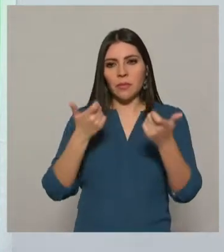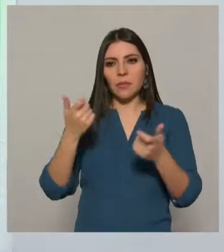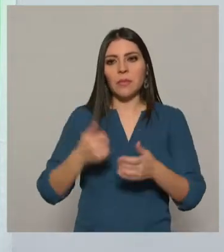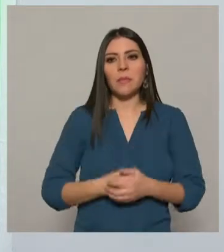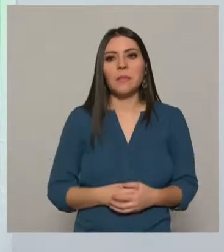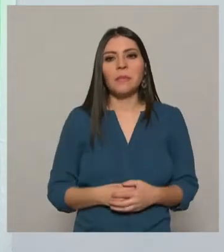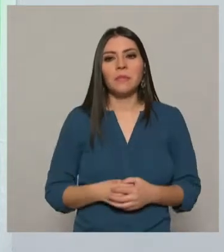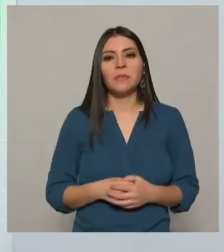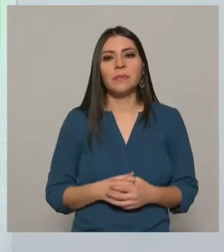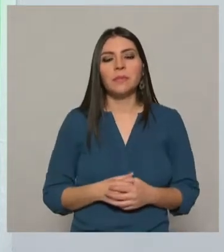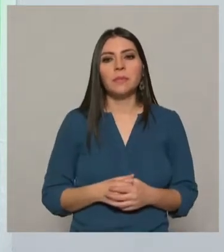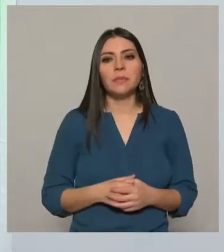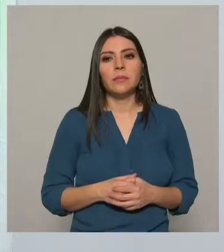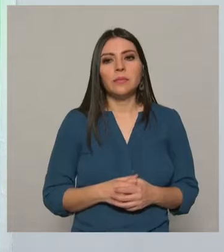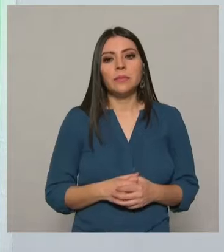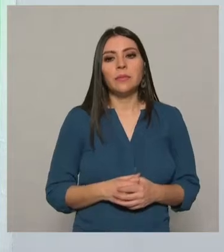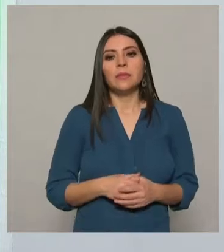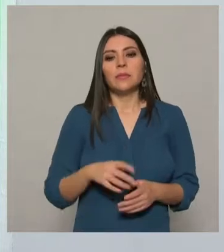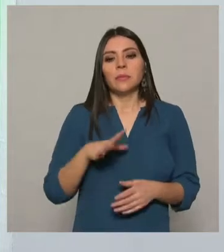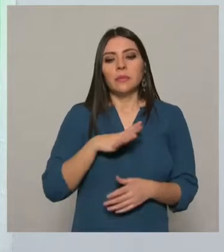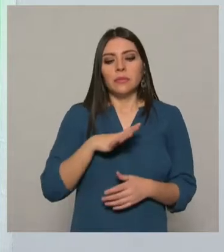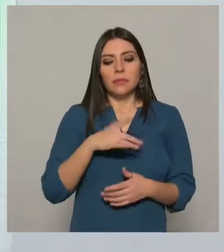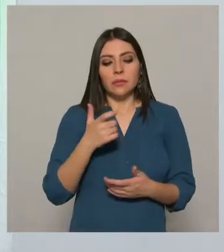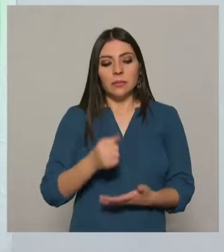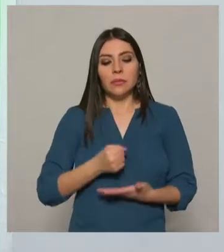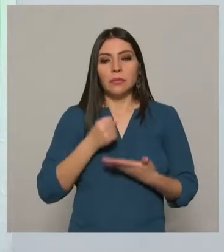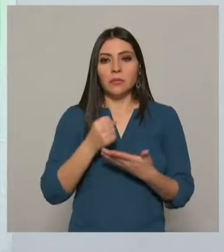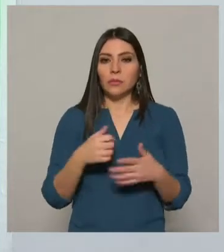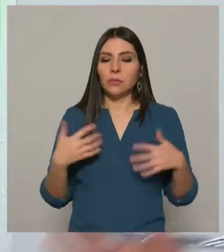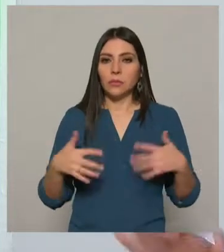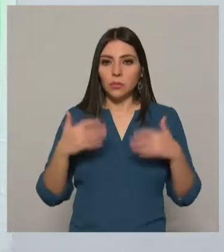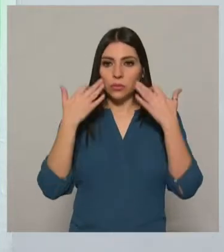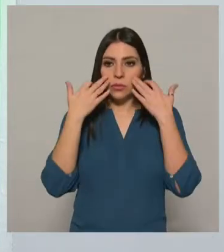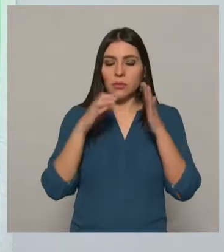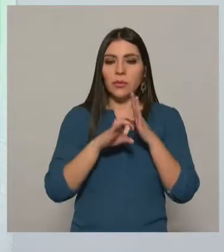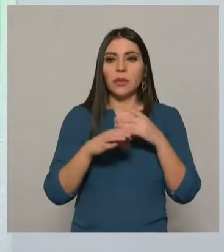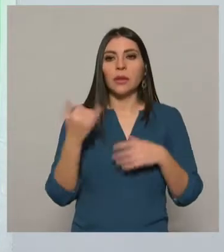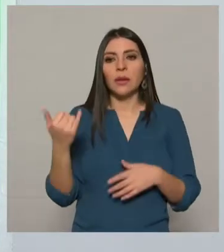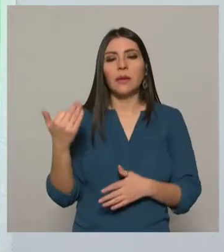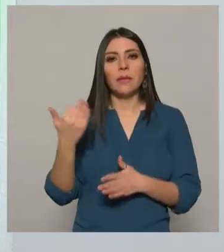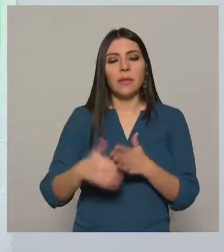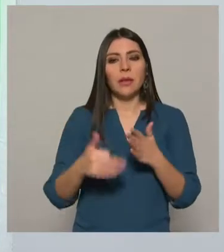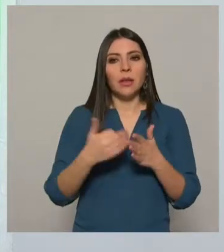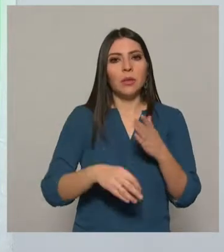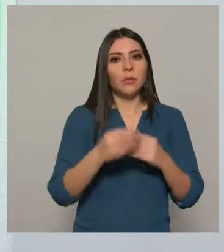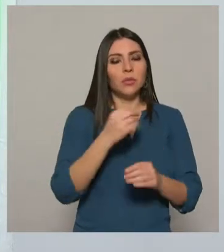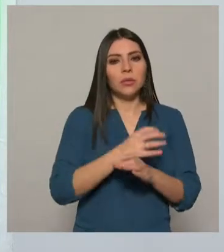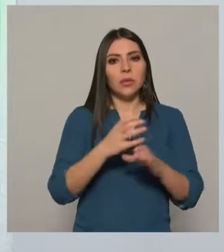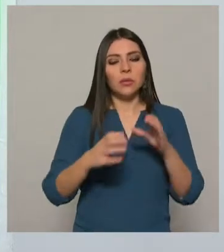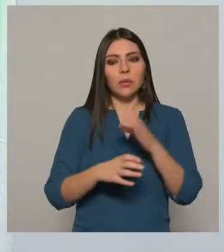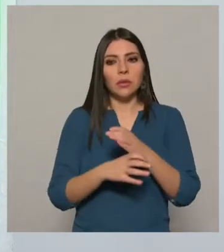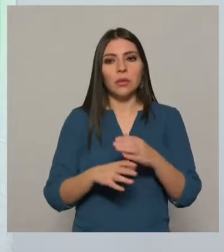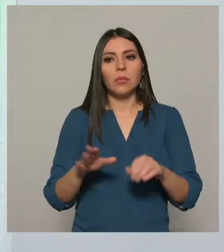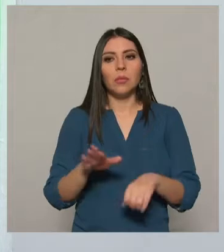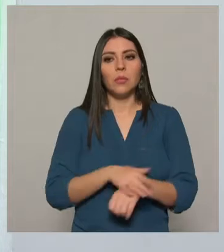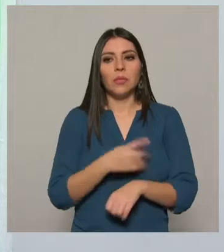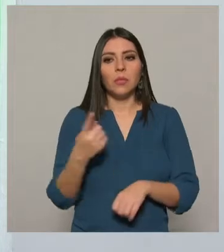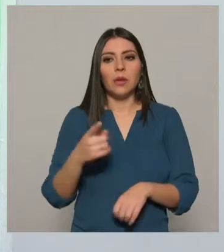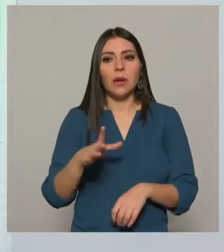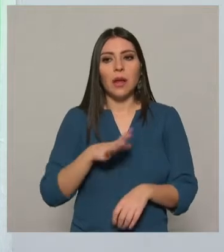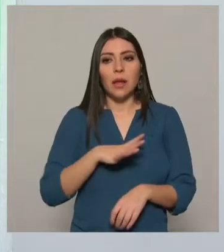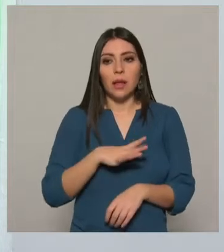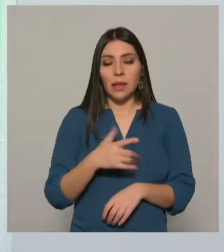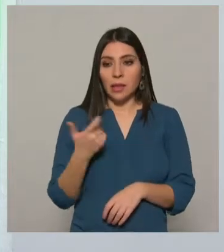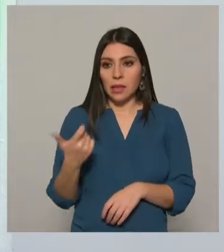presupuesto ejemplar y creo que se ha quedado de ver, no obstante de que se tenía con el